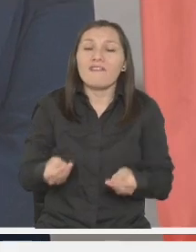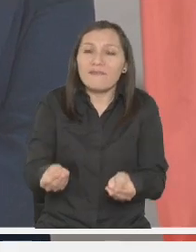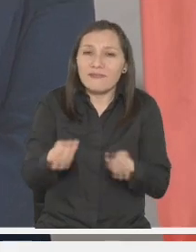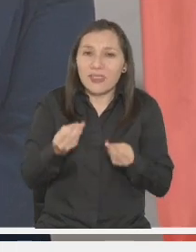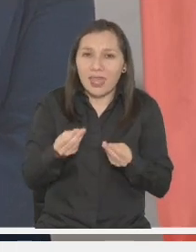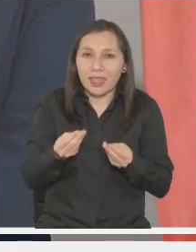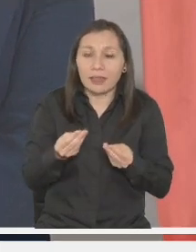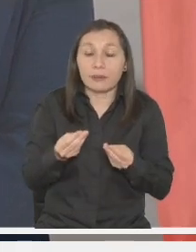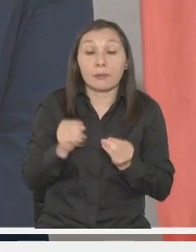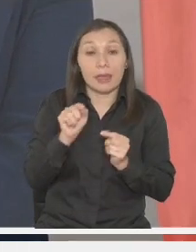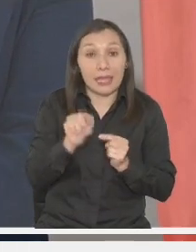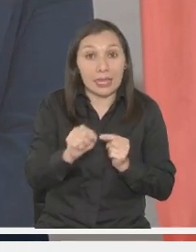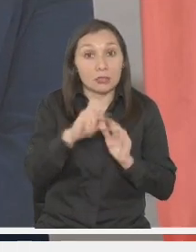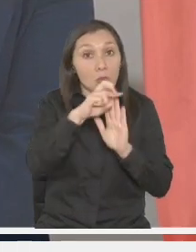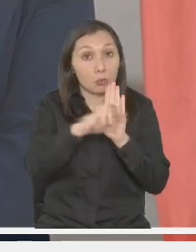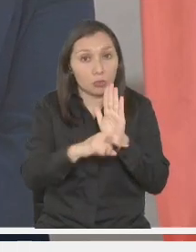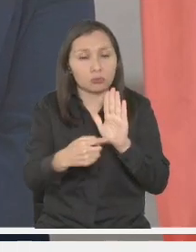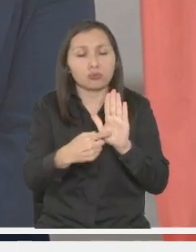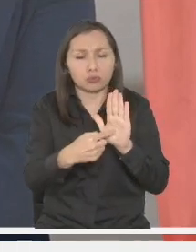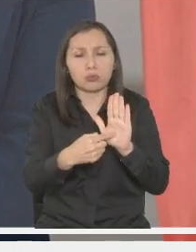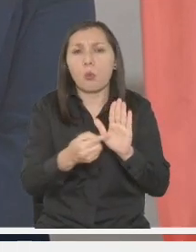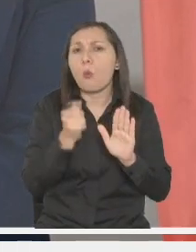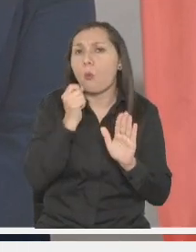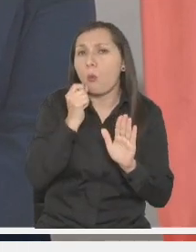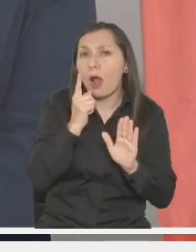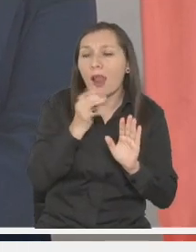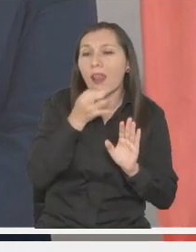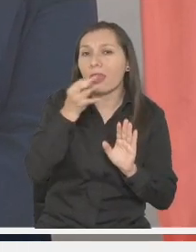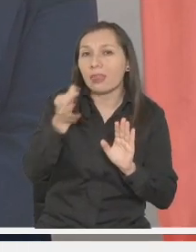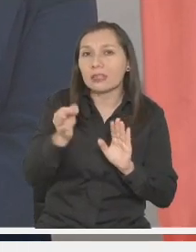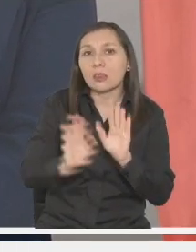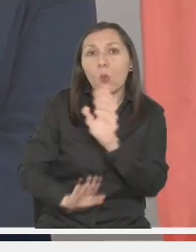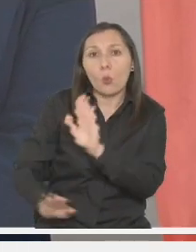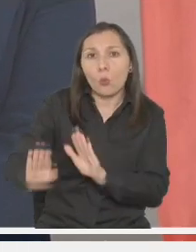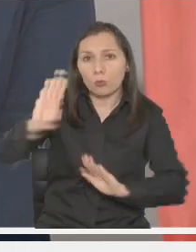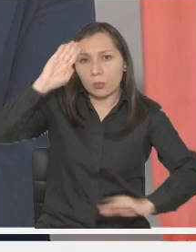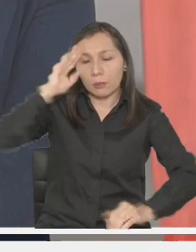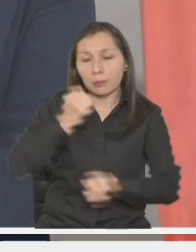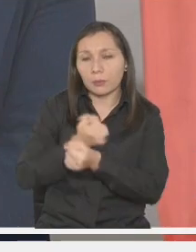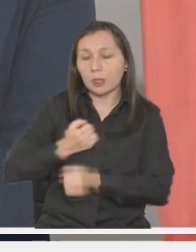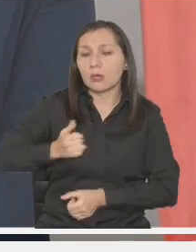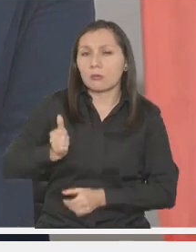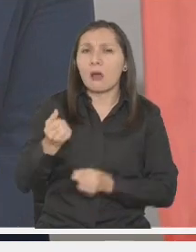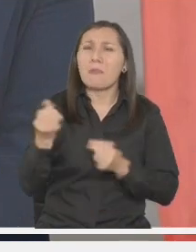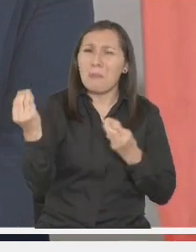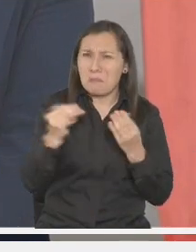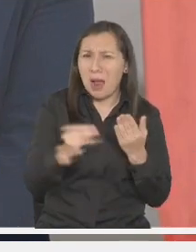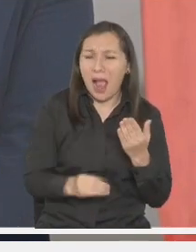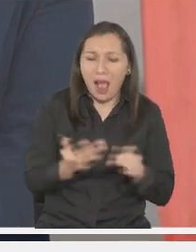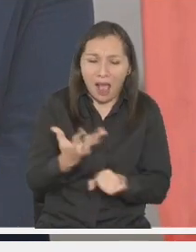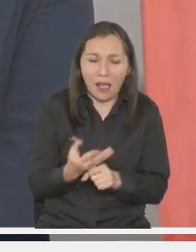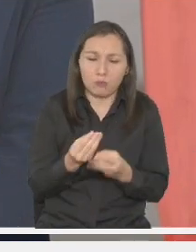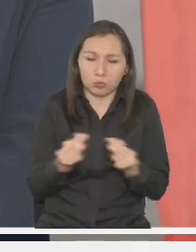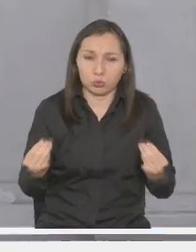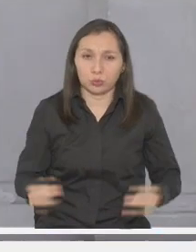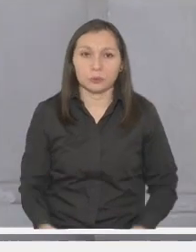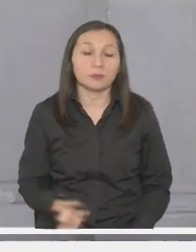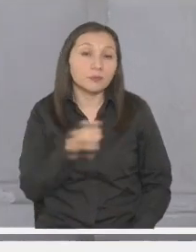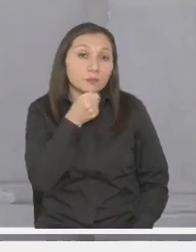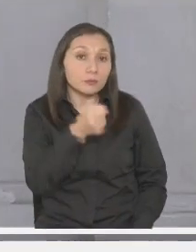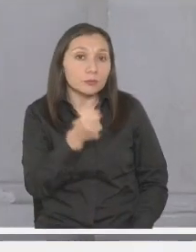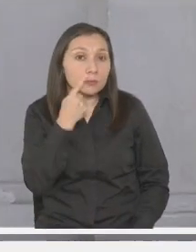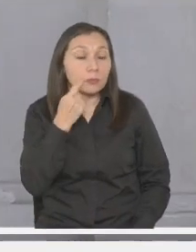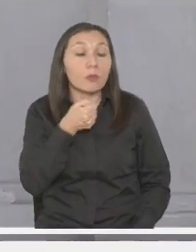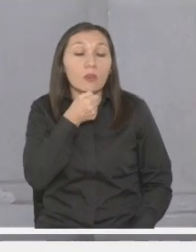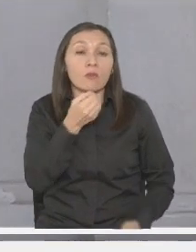bien. Dentro de esos proyectos están ciertamente aquellos que se refieren a la protección de las policías, pero hay muchos otros más. Ministra, ¿cómo está? Buen